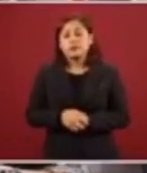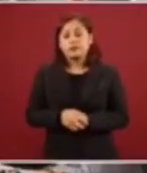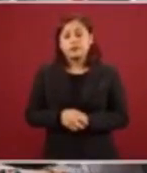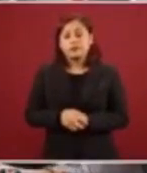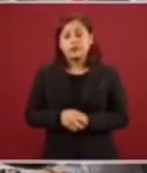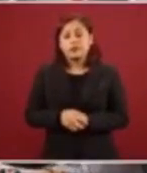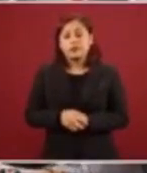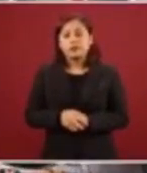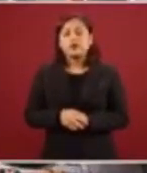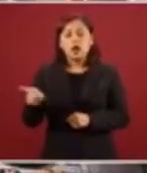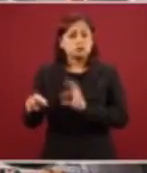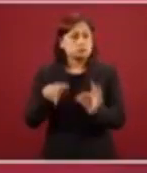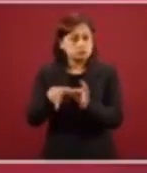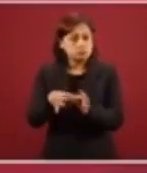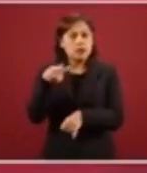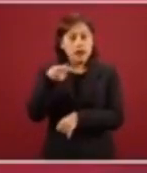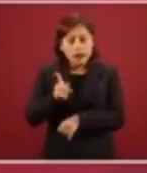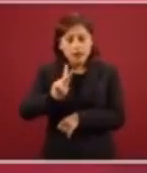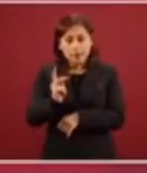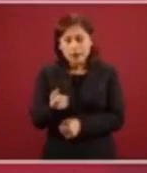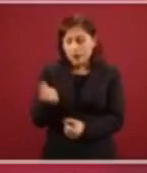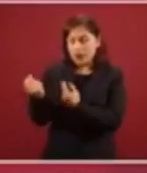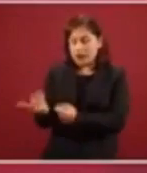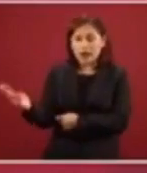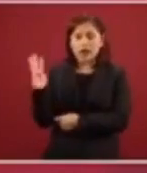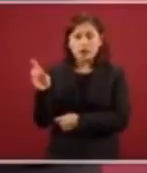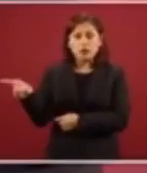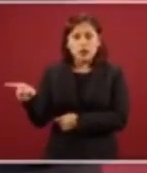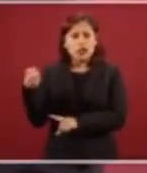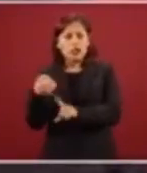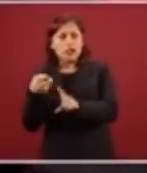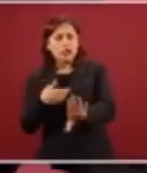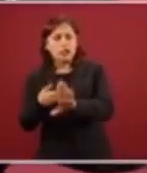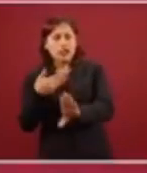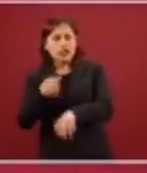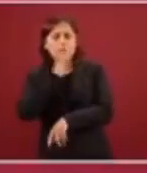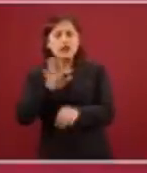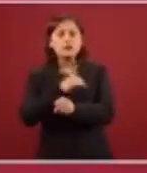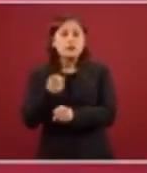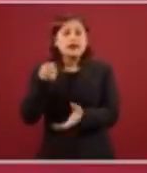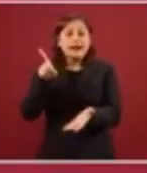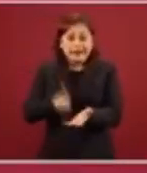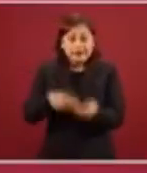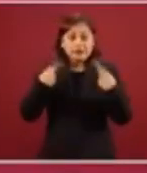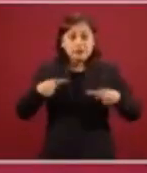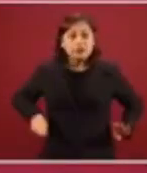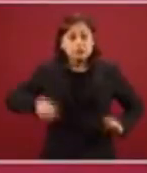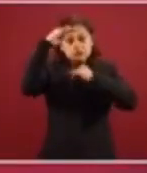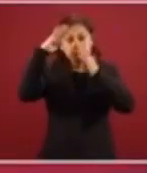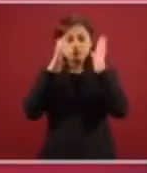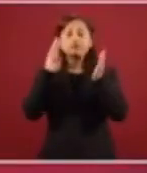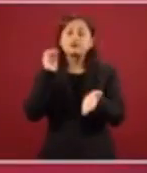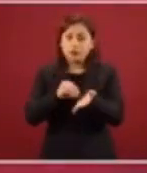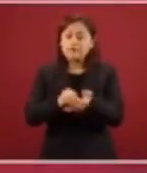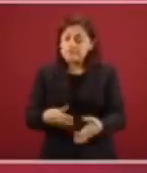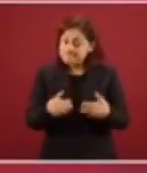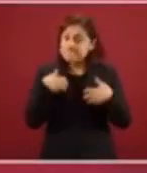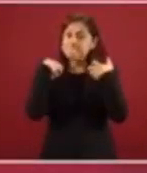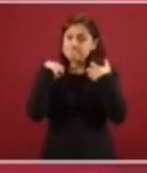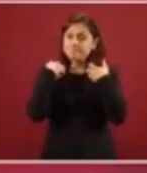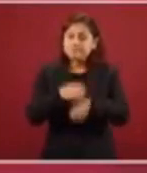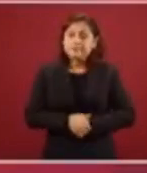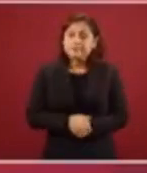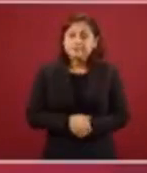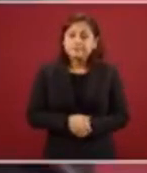mucha fobia y mucho coraje del conservadurismo, adicional a lo que pueda